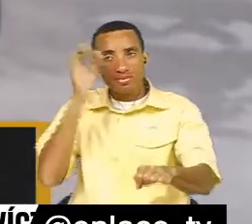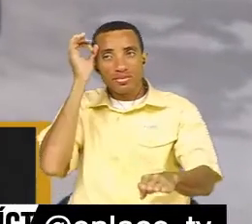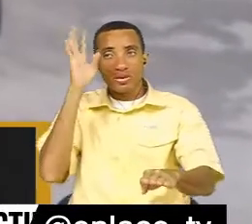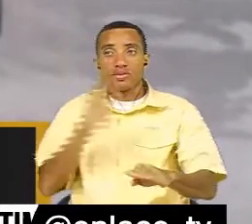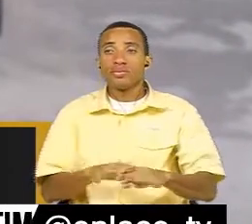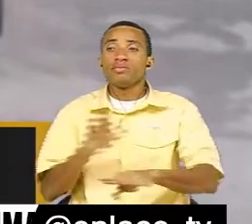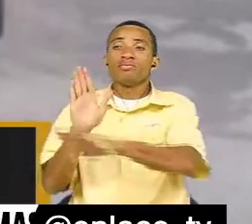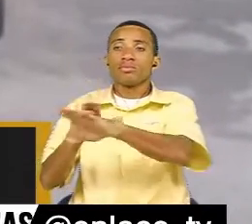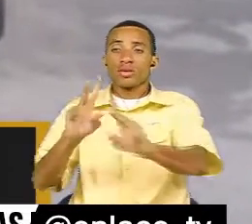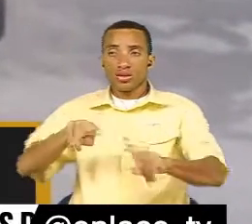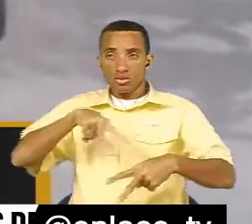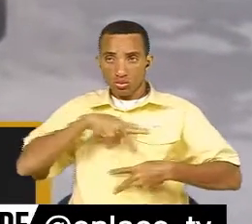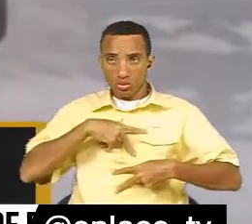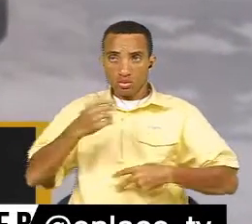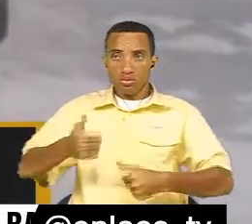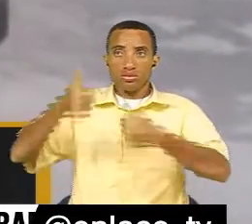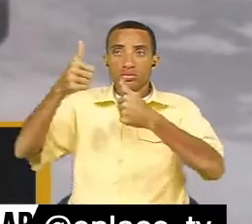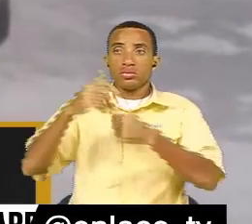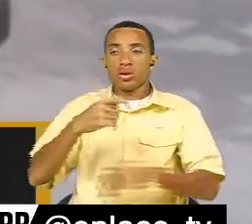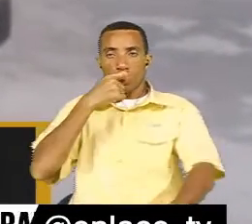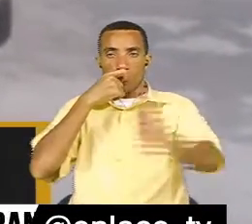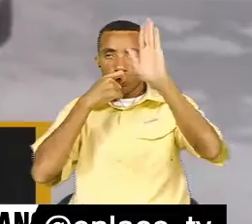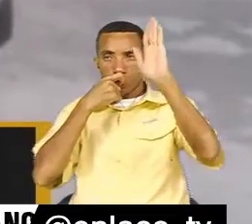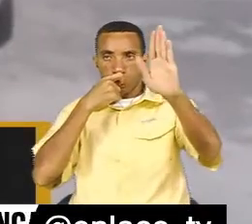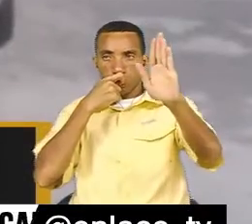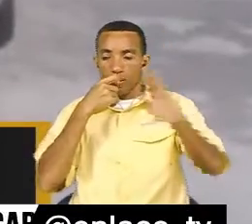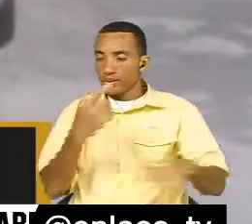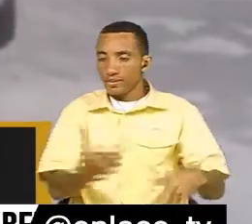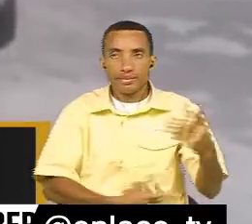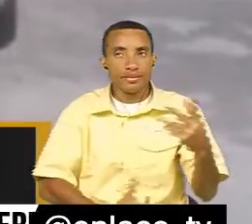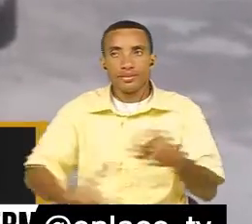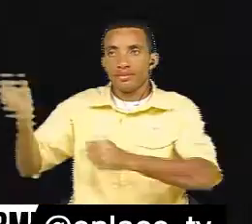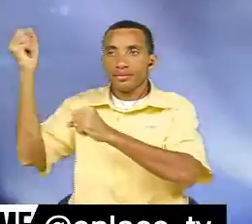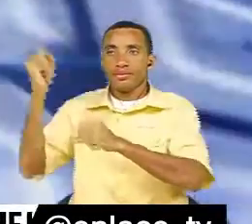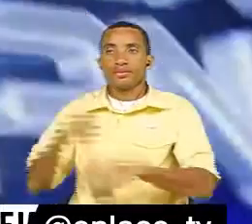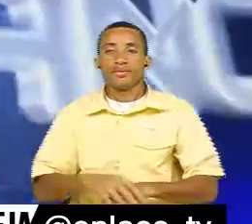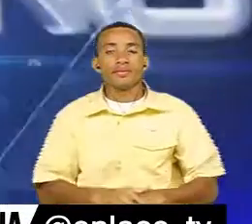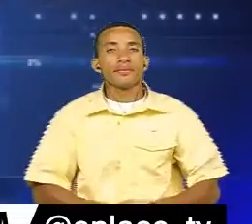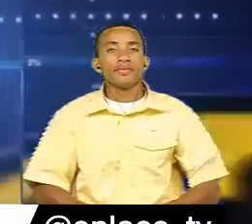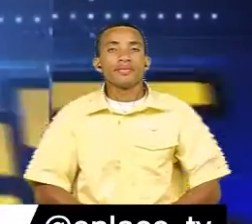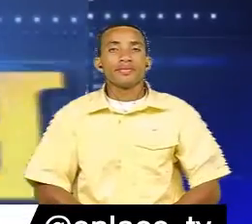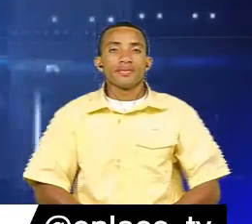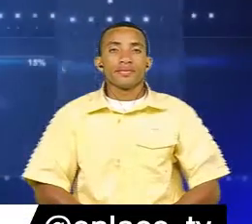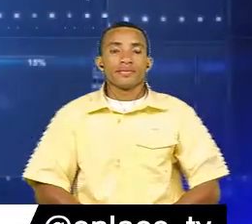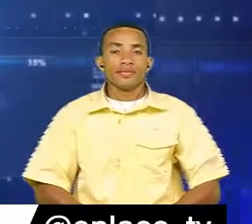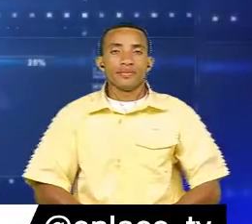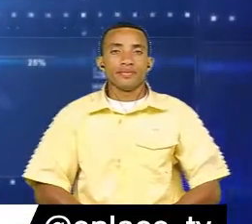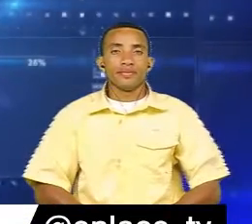del vehículo o a autoridades de tránsito para que el carro sea retirado del sitio.